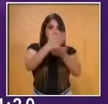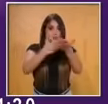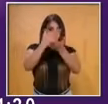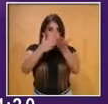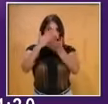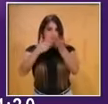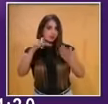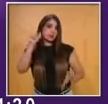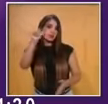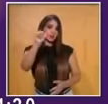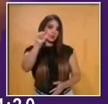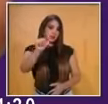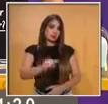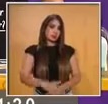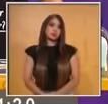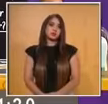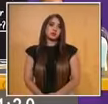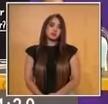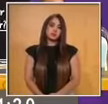16avos. ¿Ok?